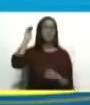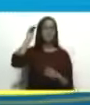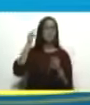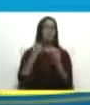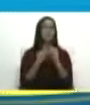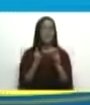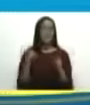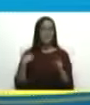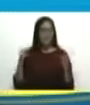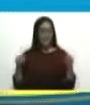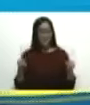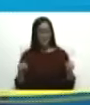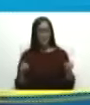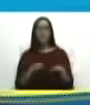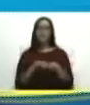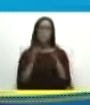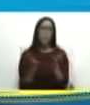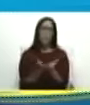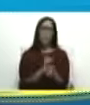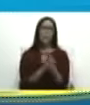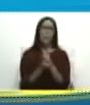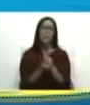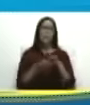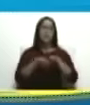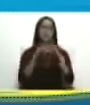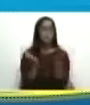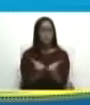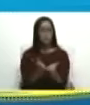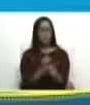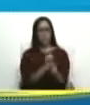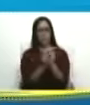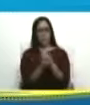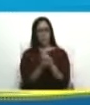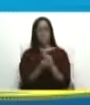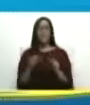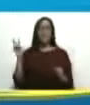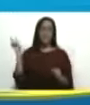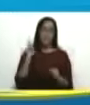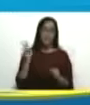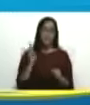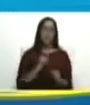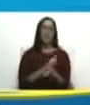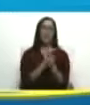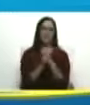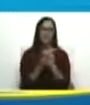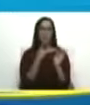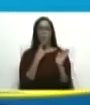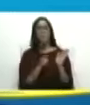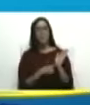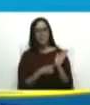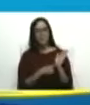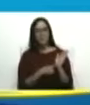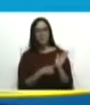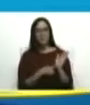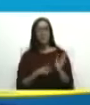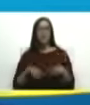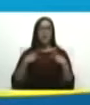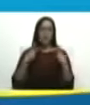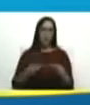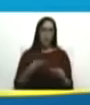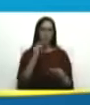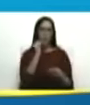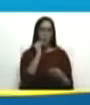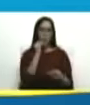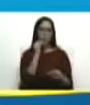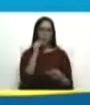al que tenemos. Este mundo cambió, el mundo cambió y Venezuela ha cambiado completamente. Las nuevas generaciones más